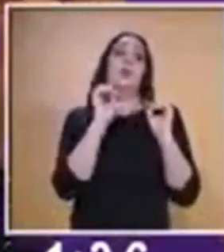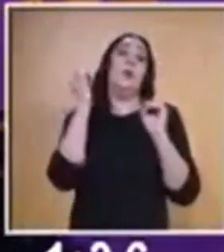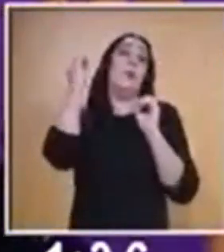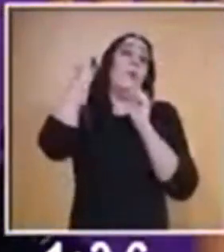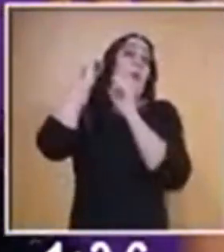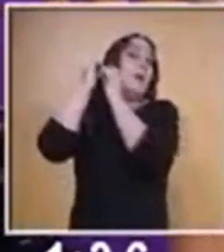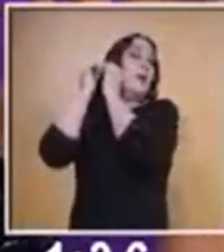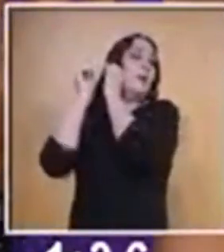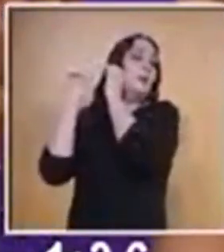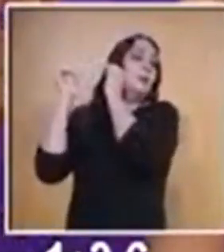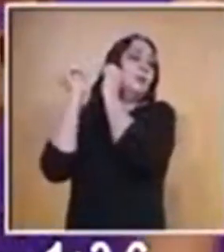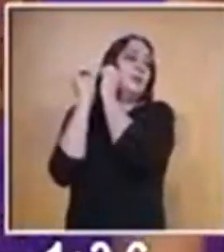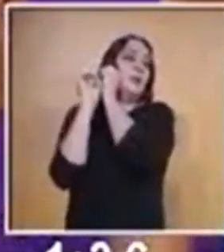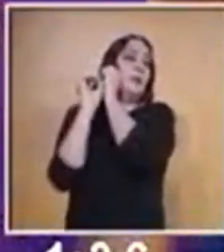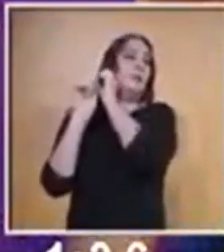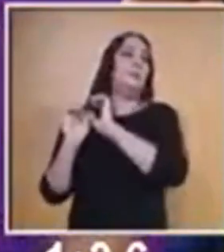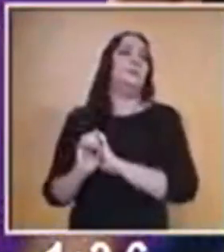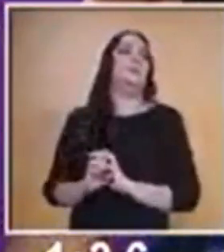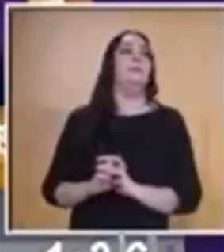¿sí?